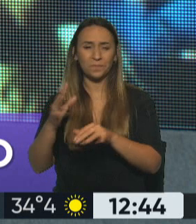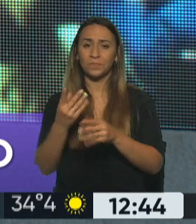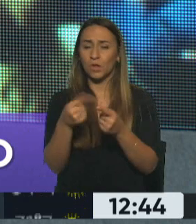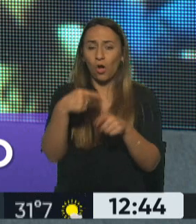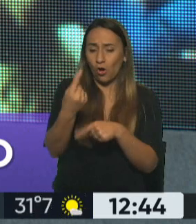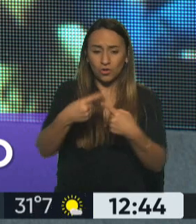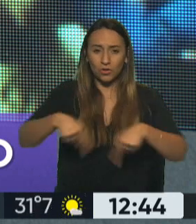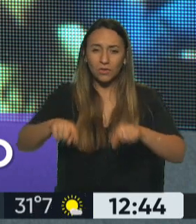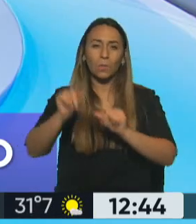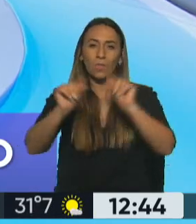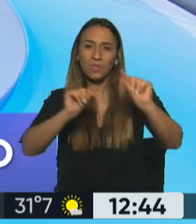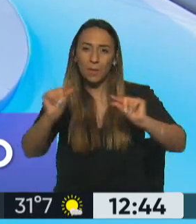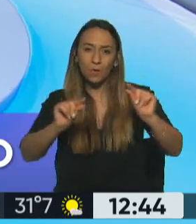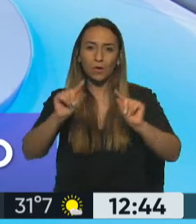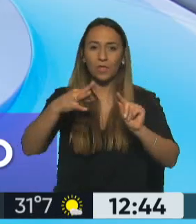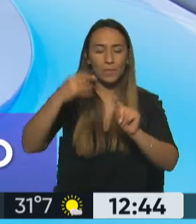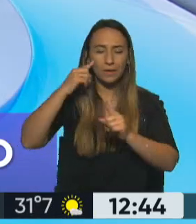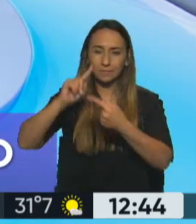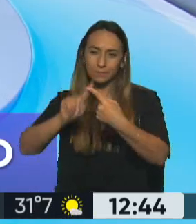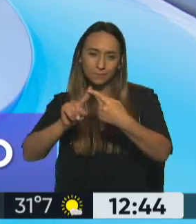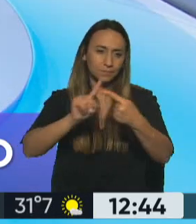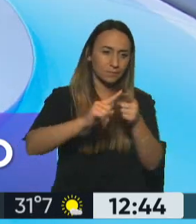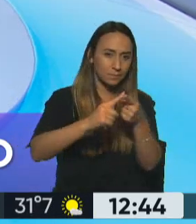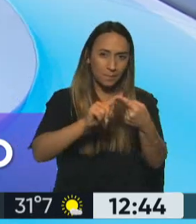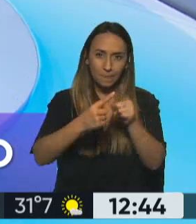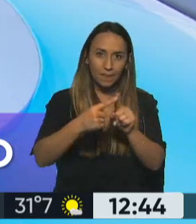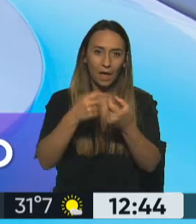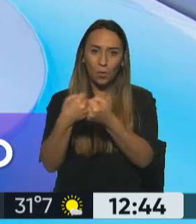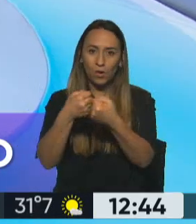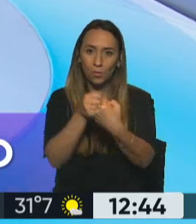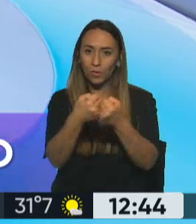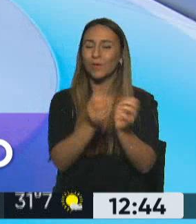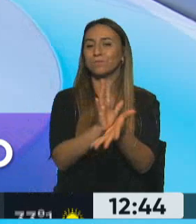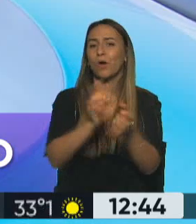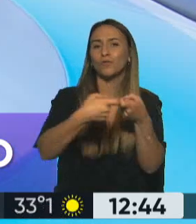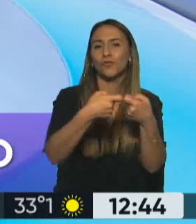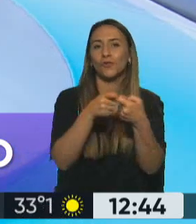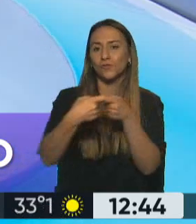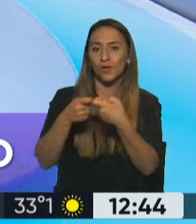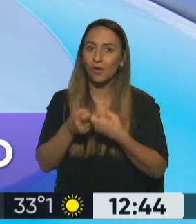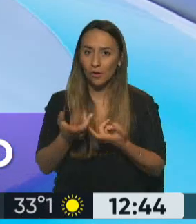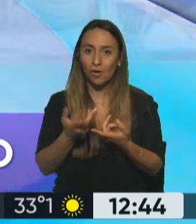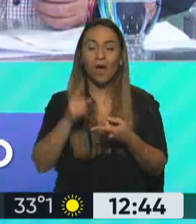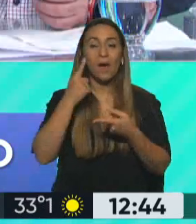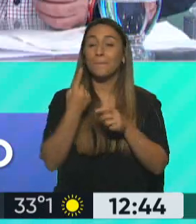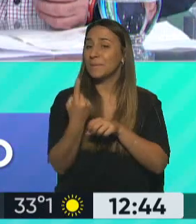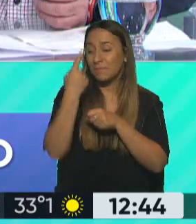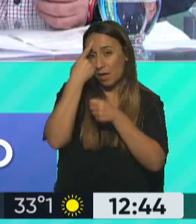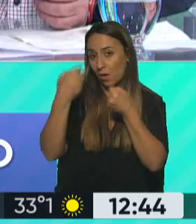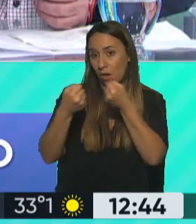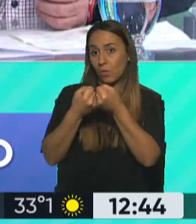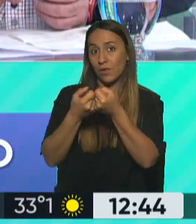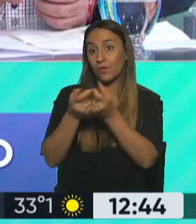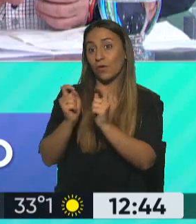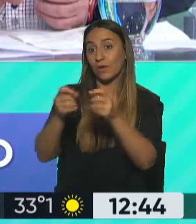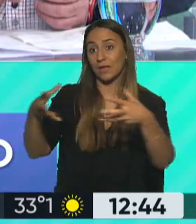ir conformando acuerdos políticos. Uno sobreentiende que el principal acuerdo político va a ser con el PRO y los sectores